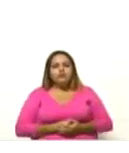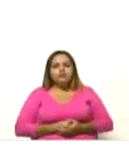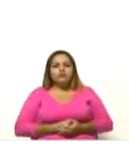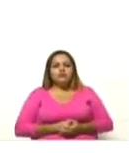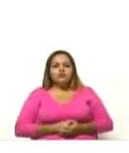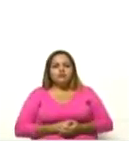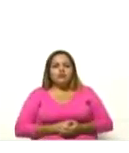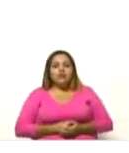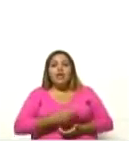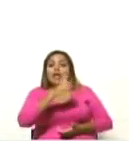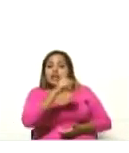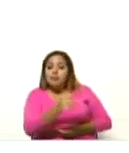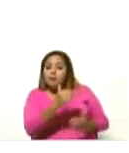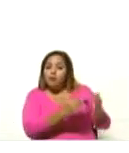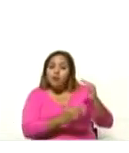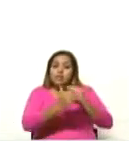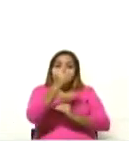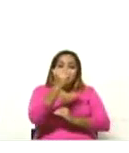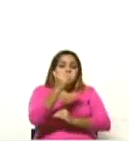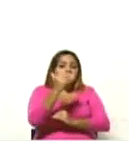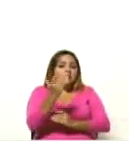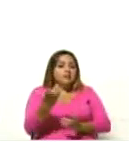con expectativas por encima de la gestión.